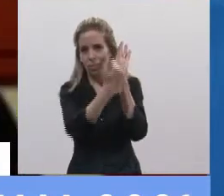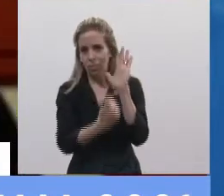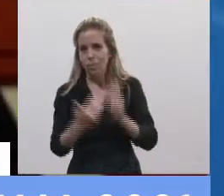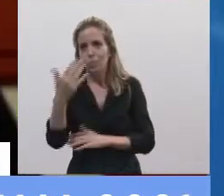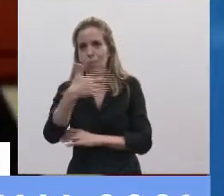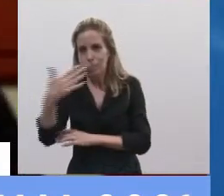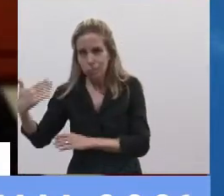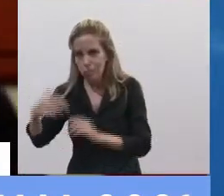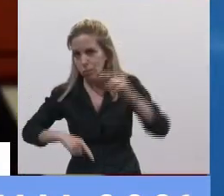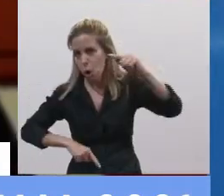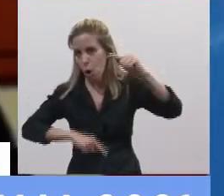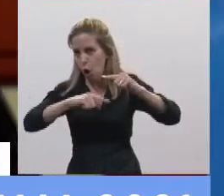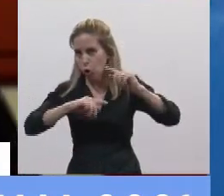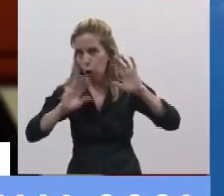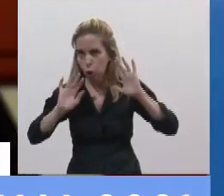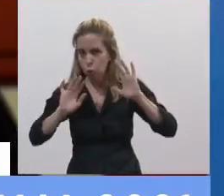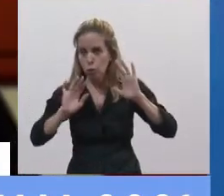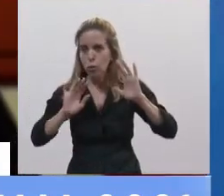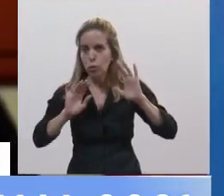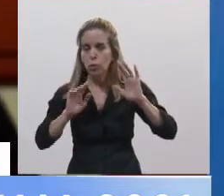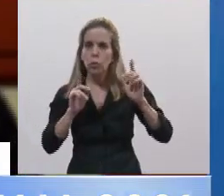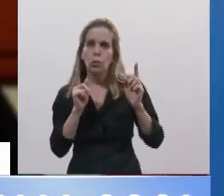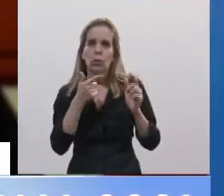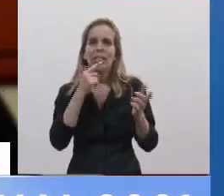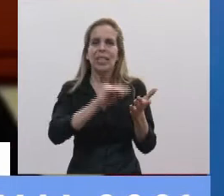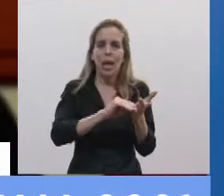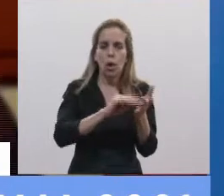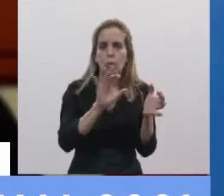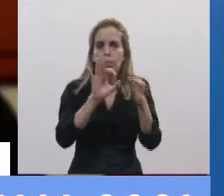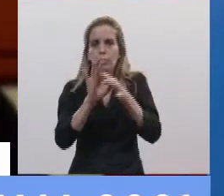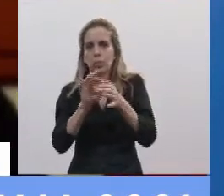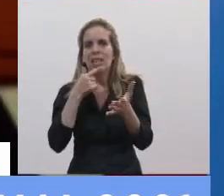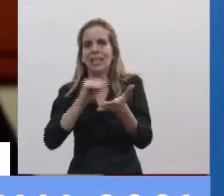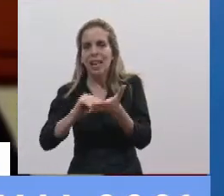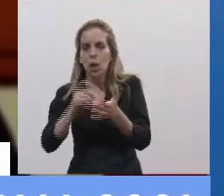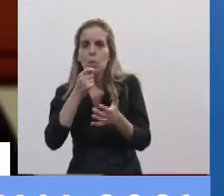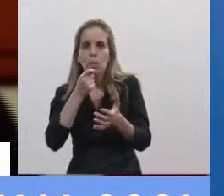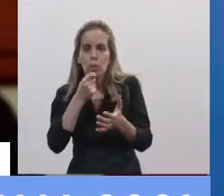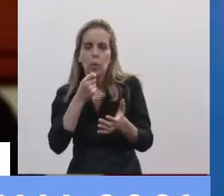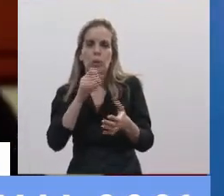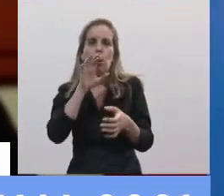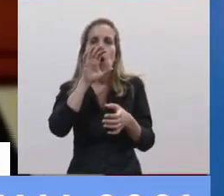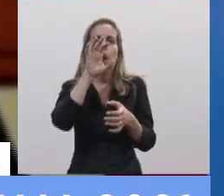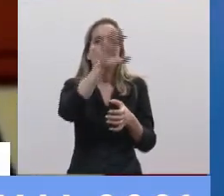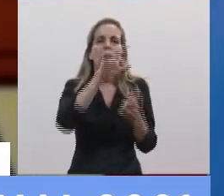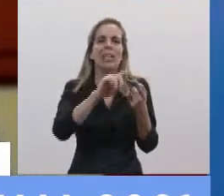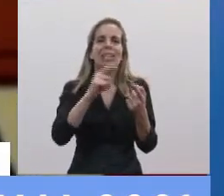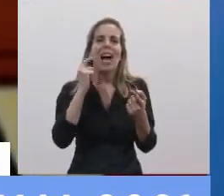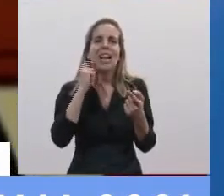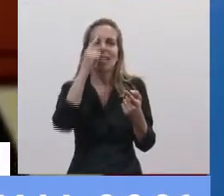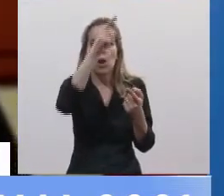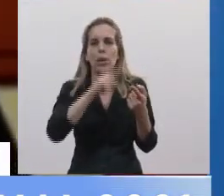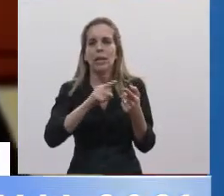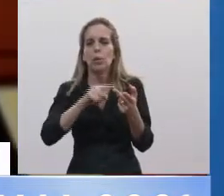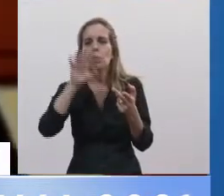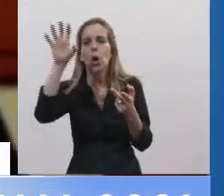somos pocos, nos pone alguien inmediato que nos conteste, ¿no? O sea, en el caso de la provincia de San Luis, Catamarca,